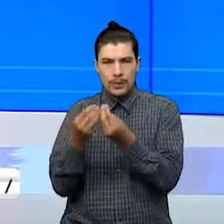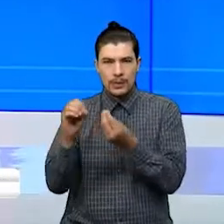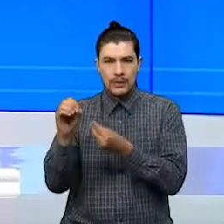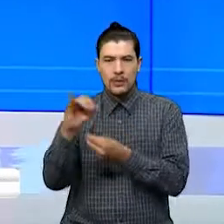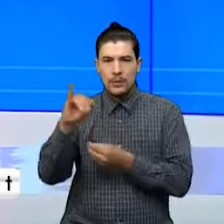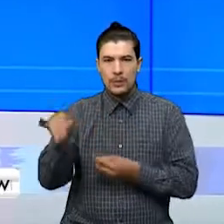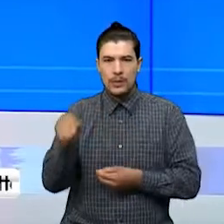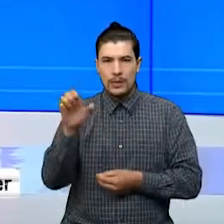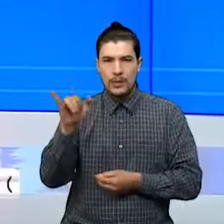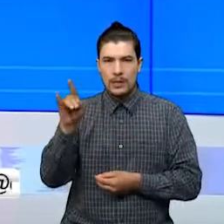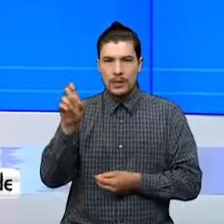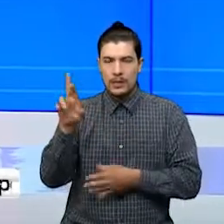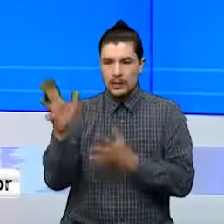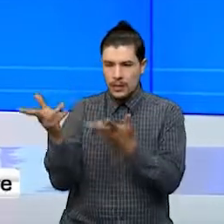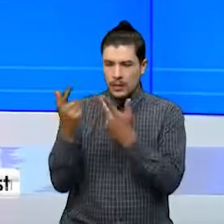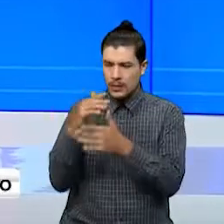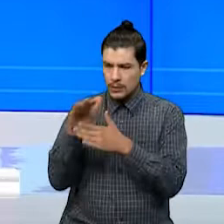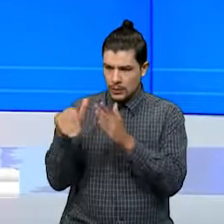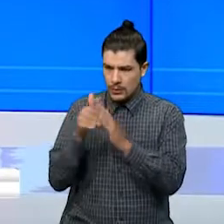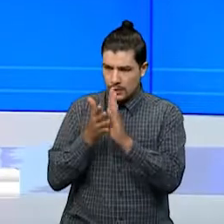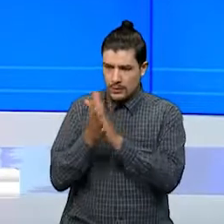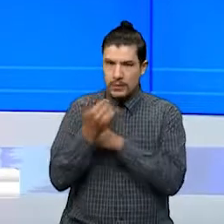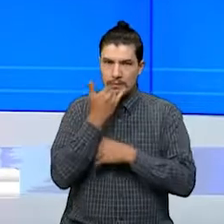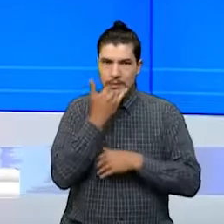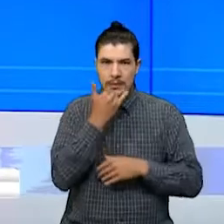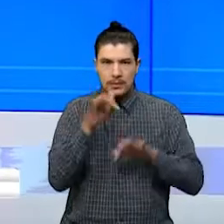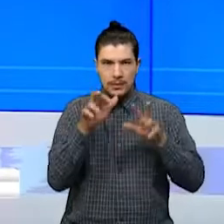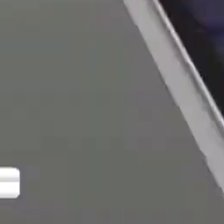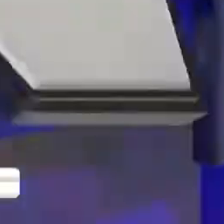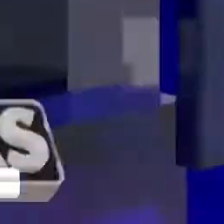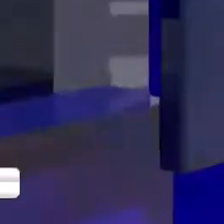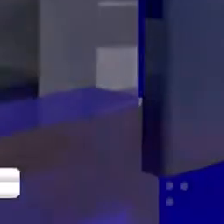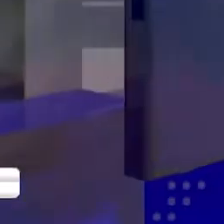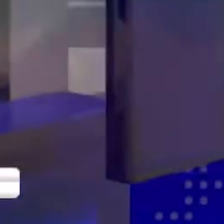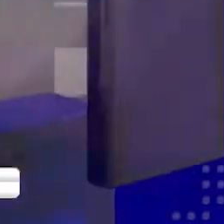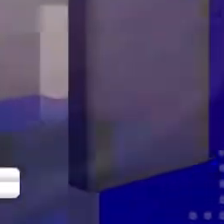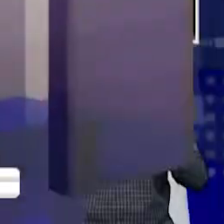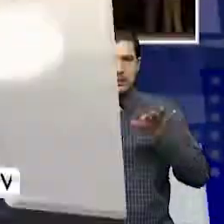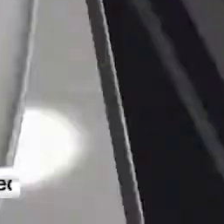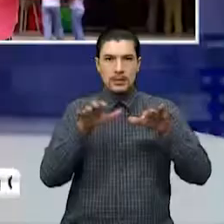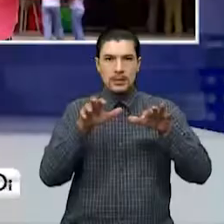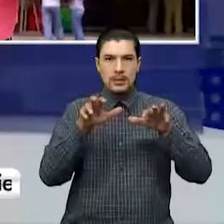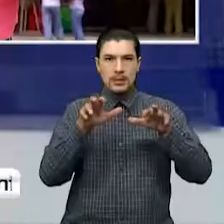tardes y cuéntenos qué dicen las autoridades al respecto de esta situación. Adelante.